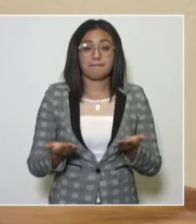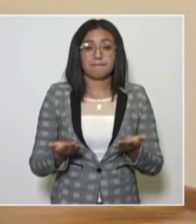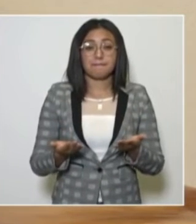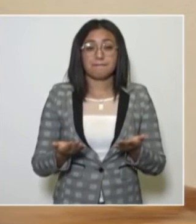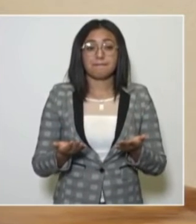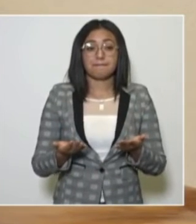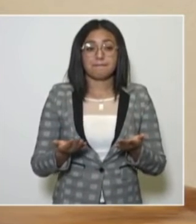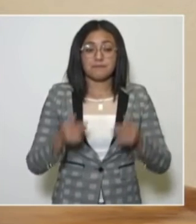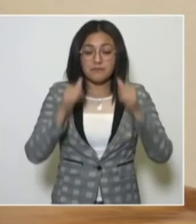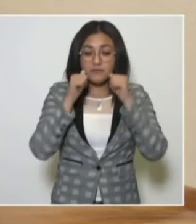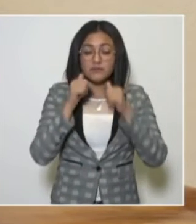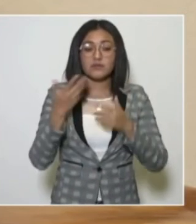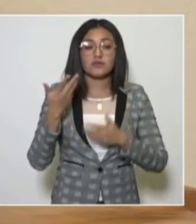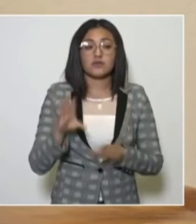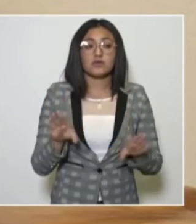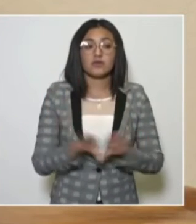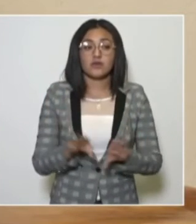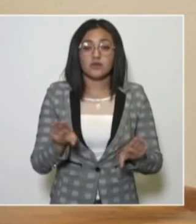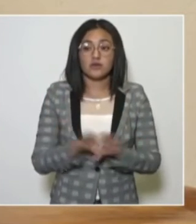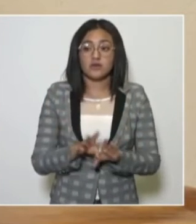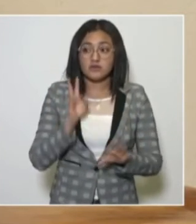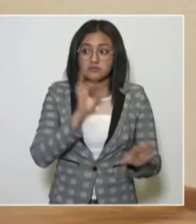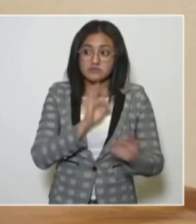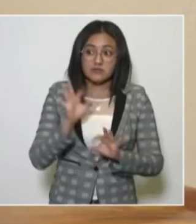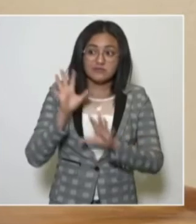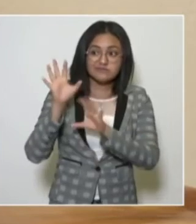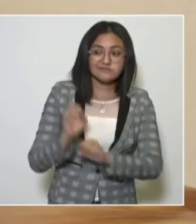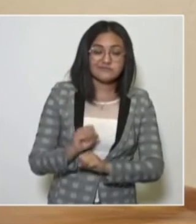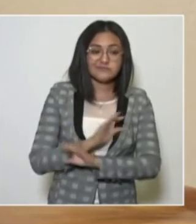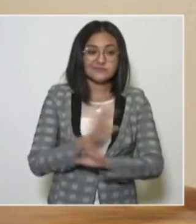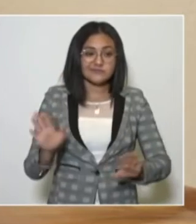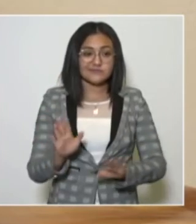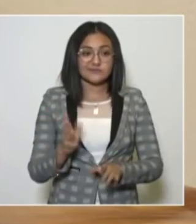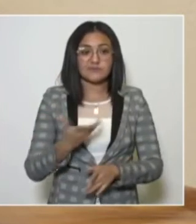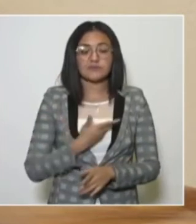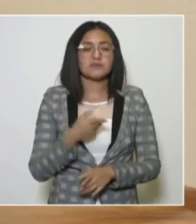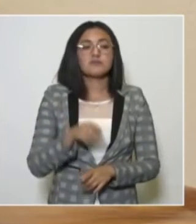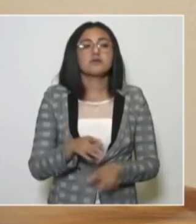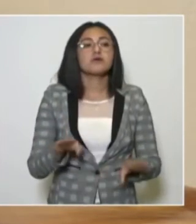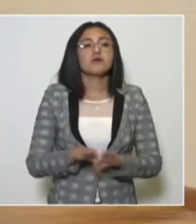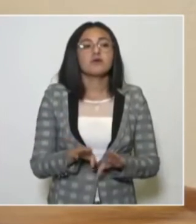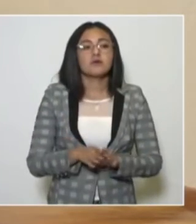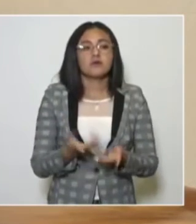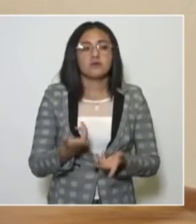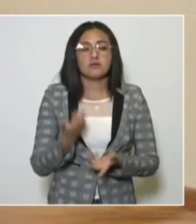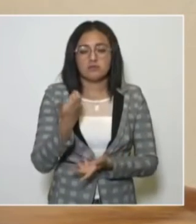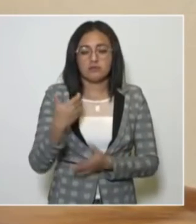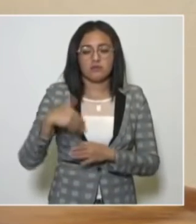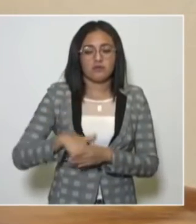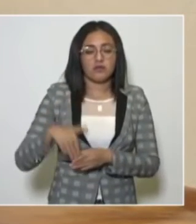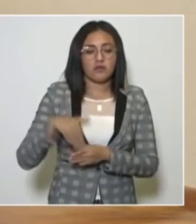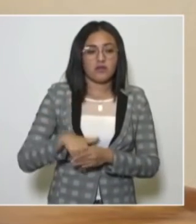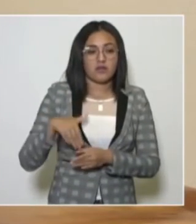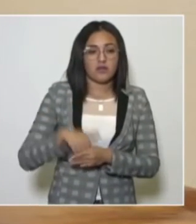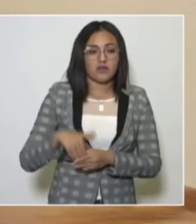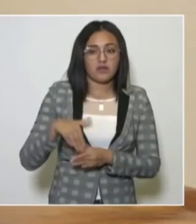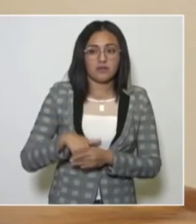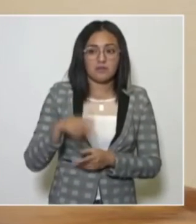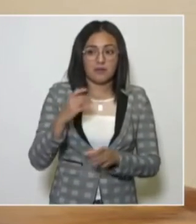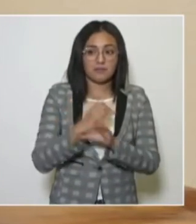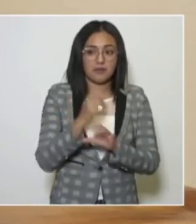la detención fue con flagrancia. Ya tenían ahí un tambache de dinero que habían